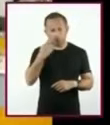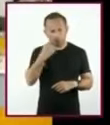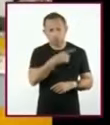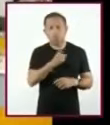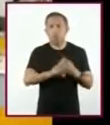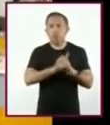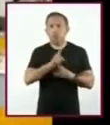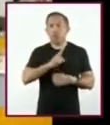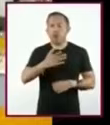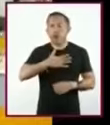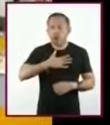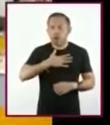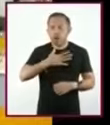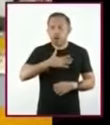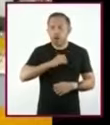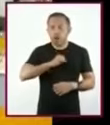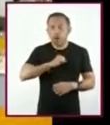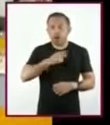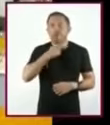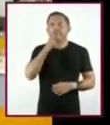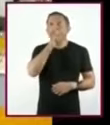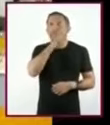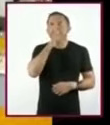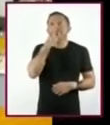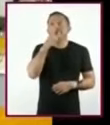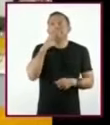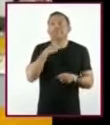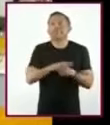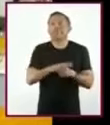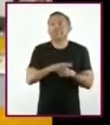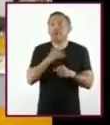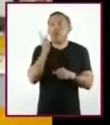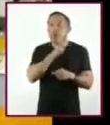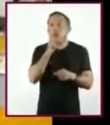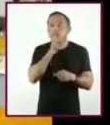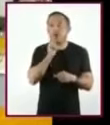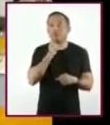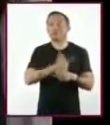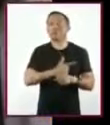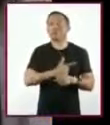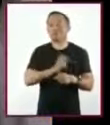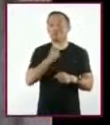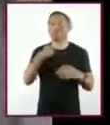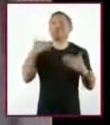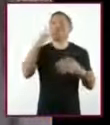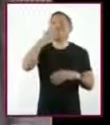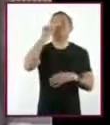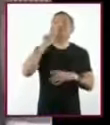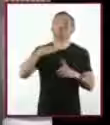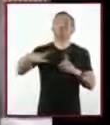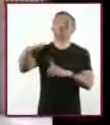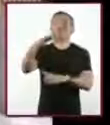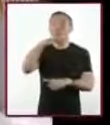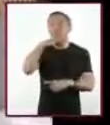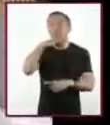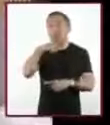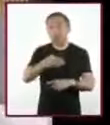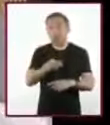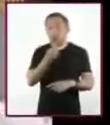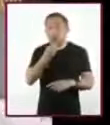y no pueden respirar bien. Entonces, esto es un platillo que les va a encantar a los niños, vas a ver.